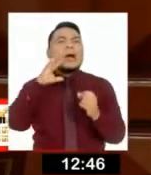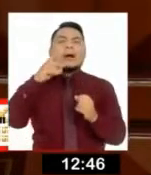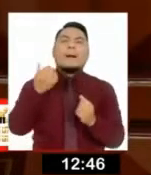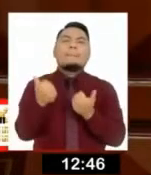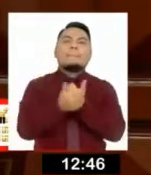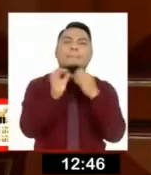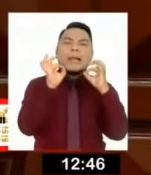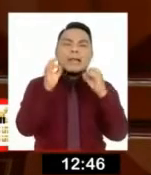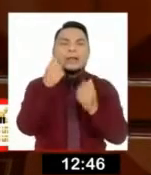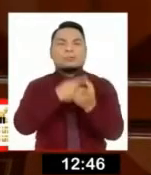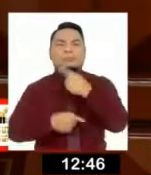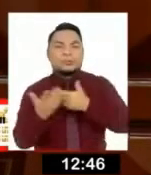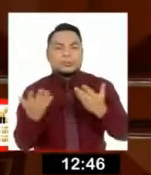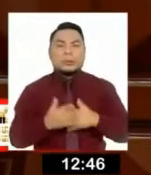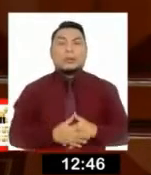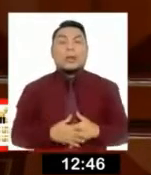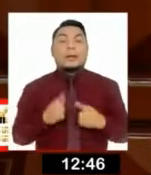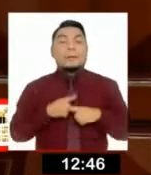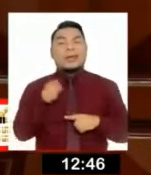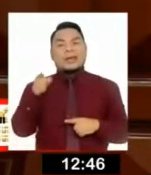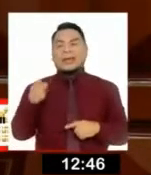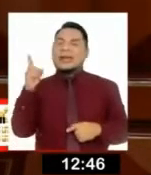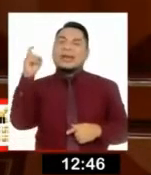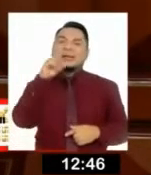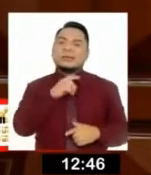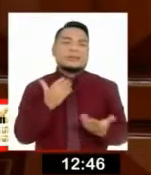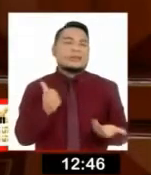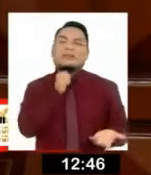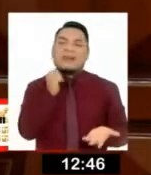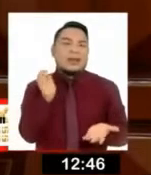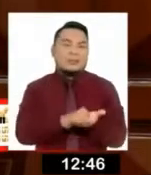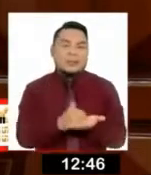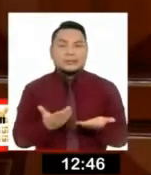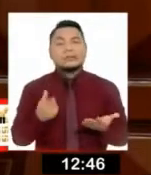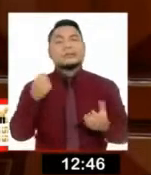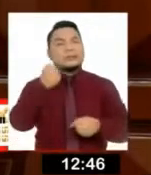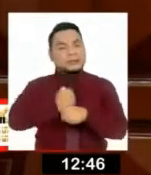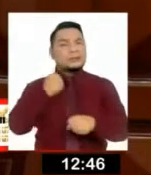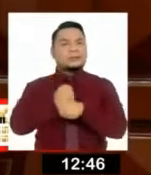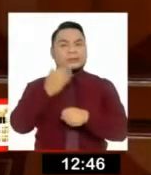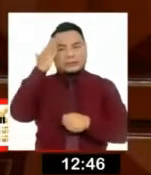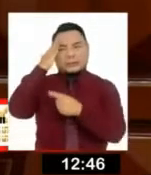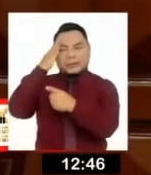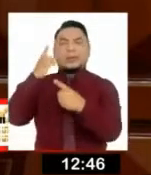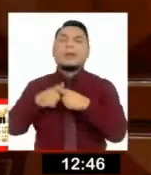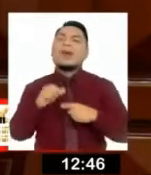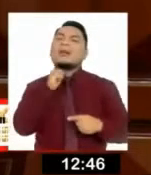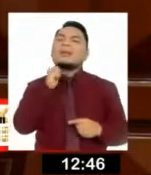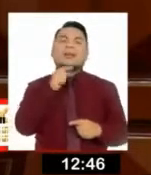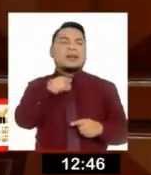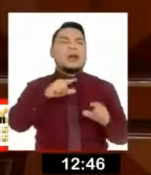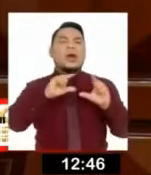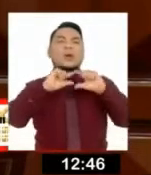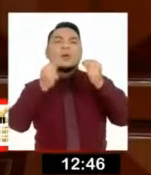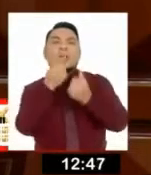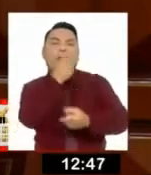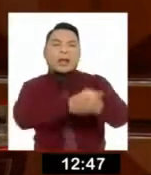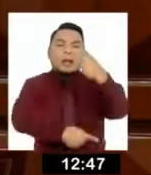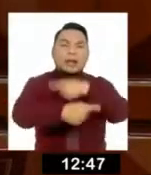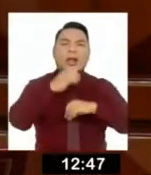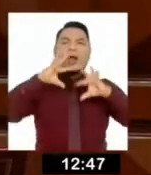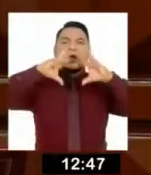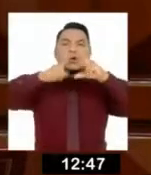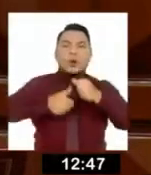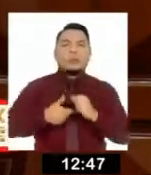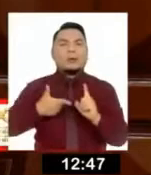no es suficiente. A pesar de los esfuerzos que se realizan en este campo, siguen campeando las pandillas, las bandas y los